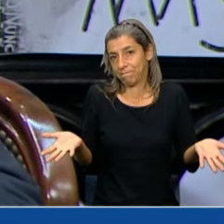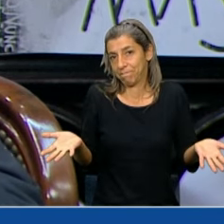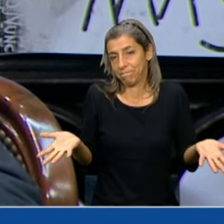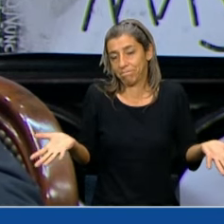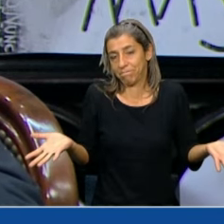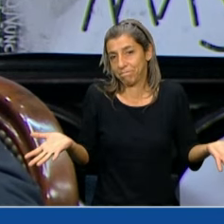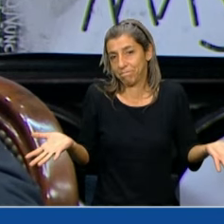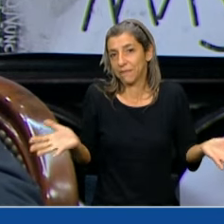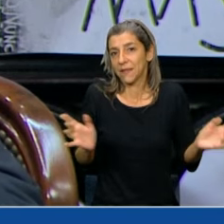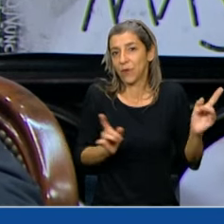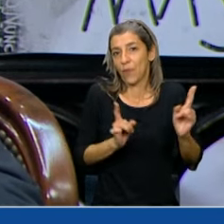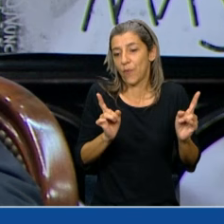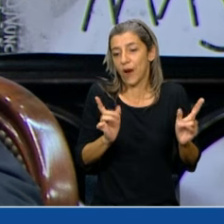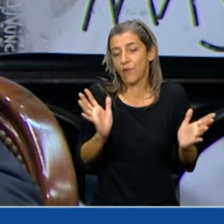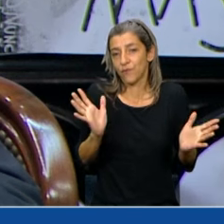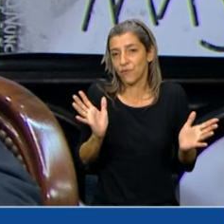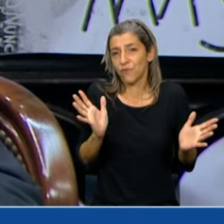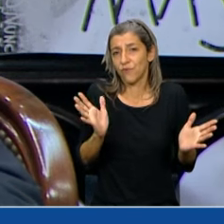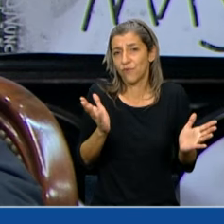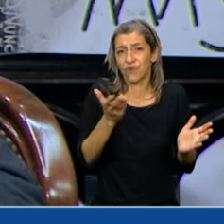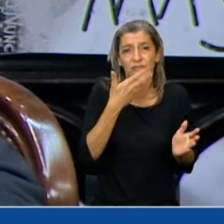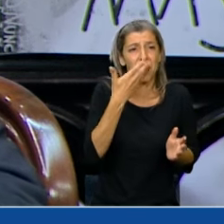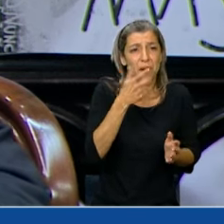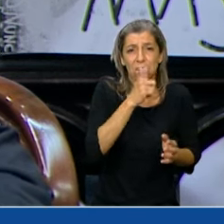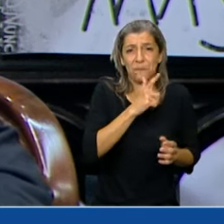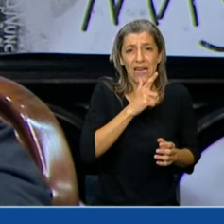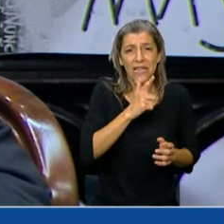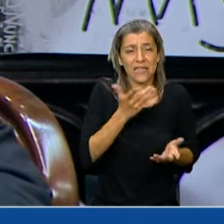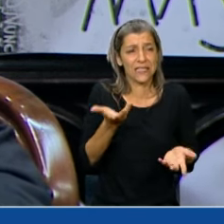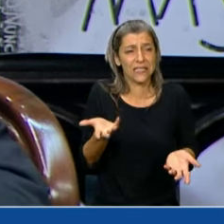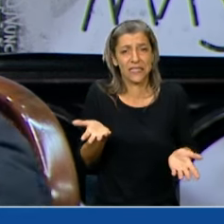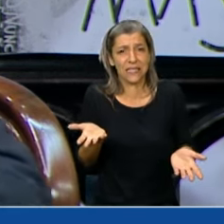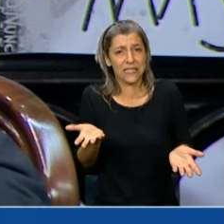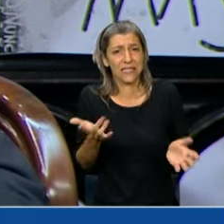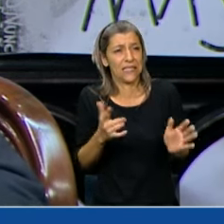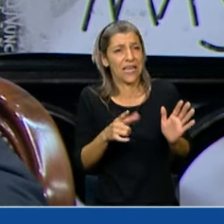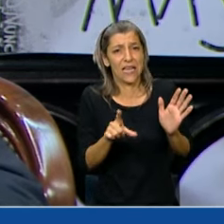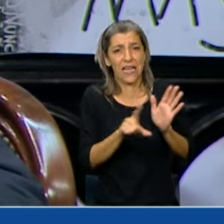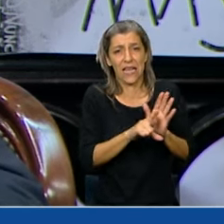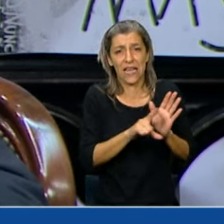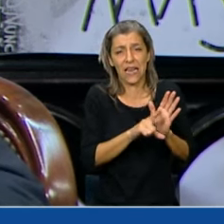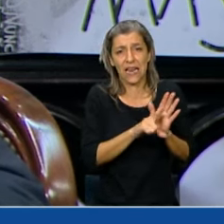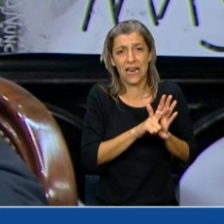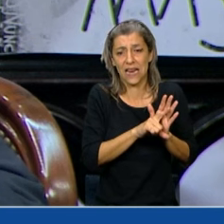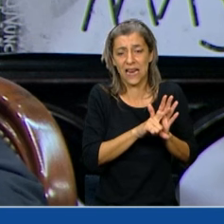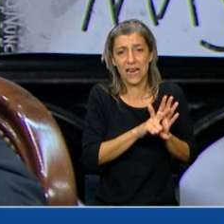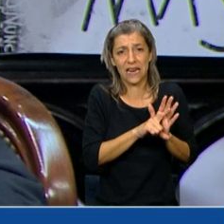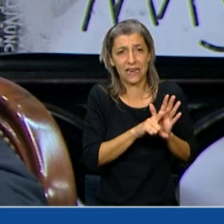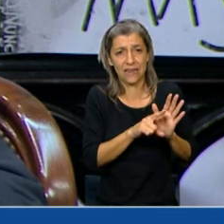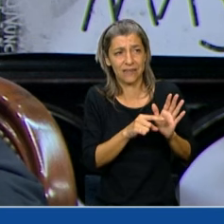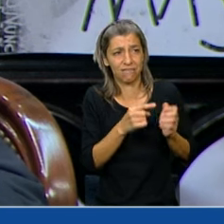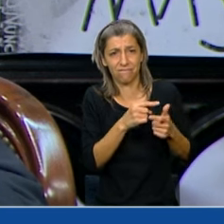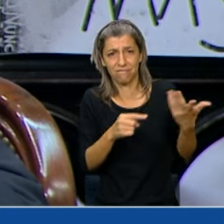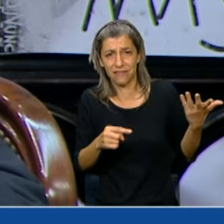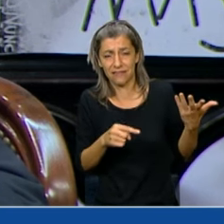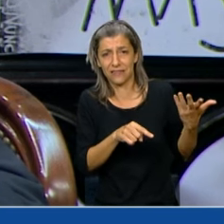relatos de algunos diputados y diputadas que piensan que leyes del mercado funcionan de tal